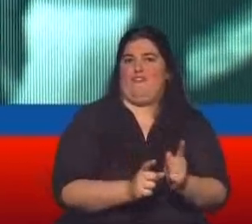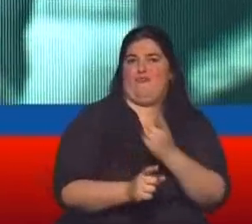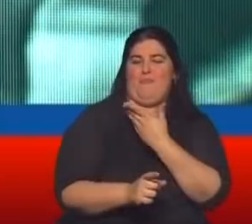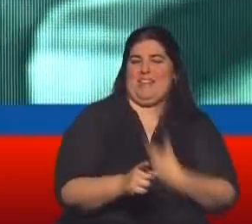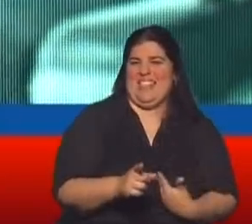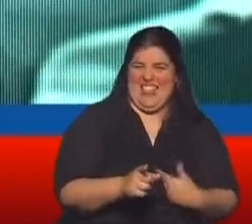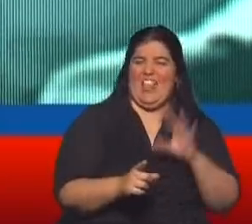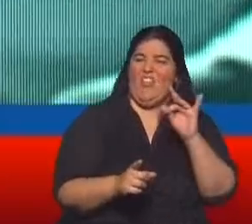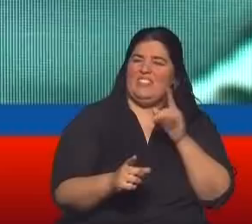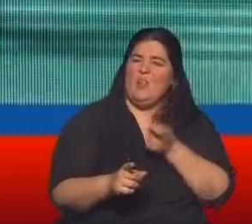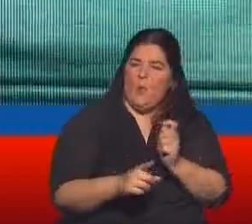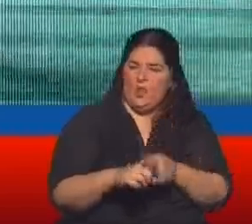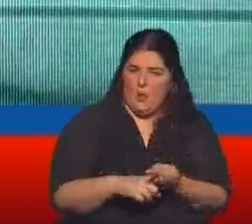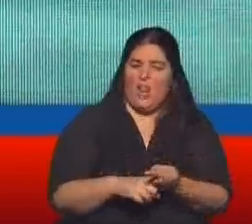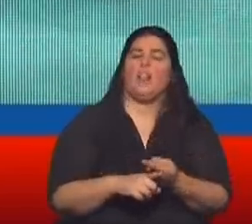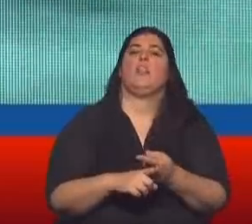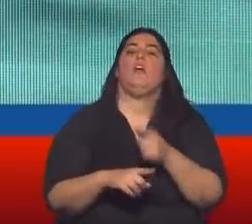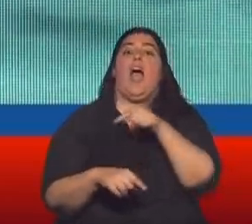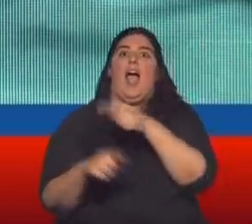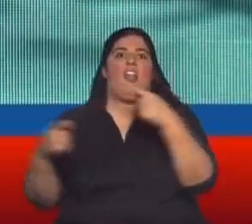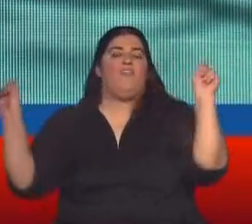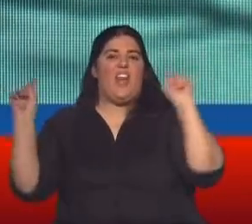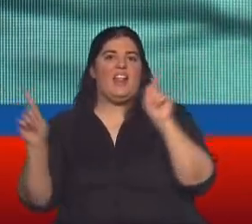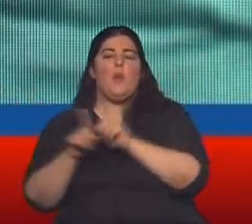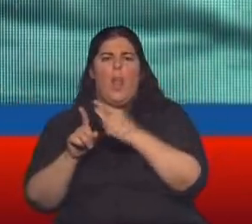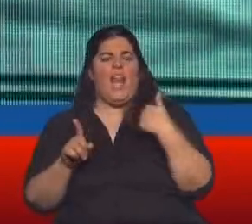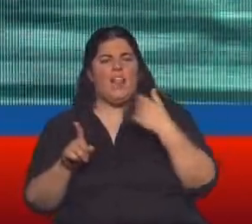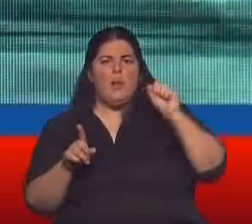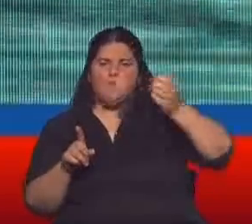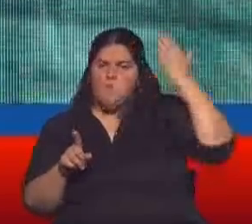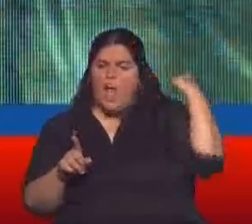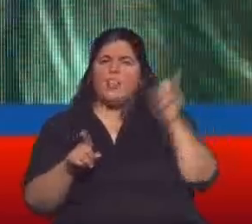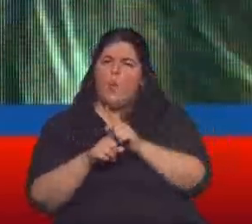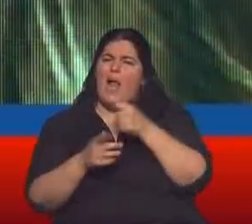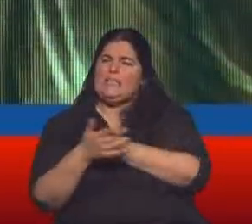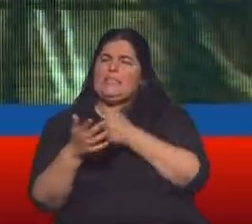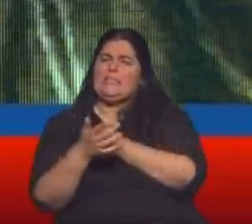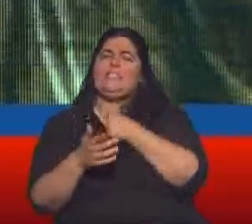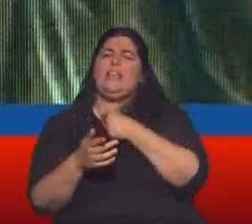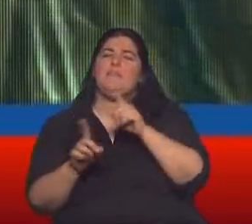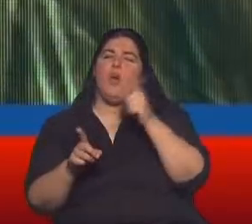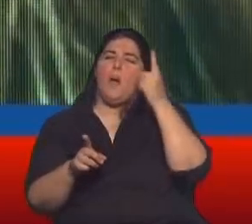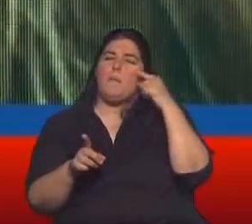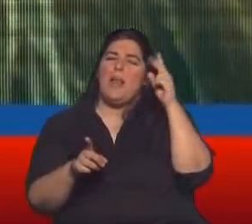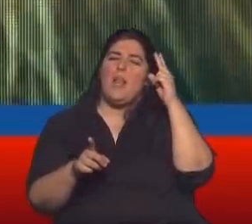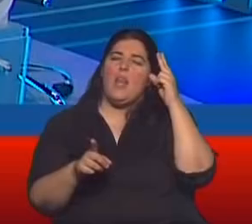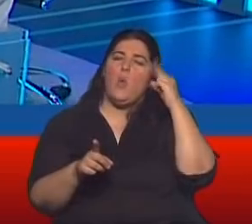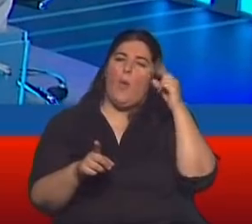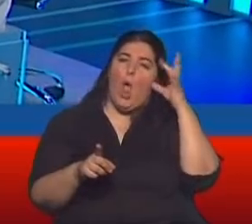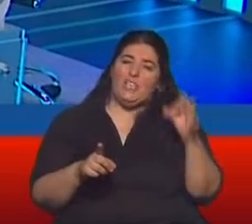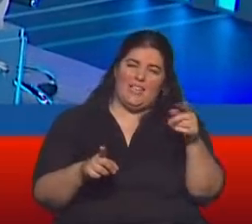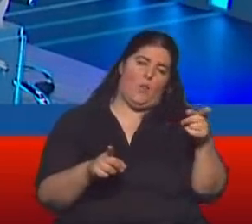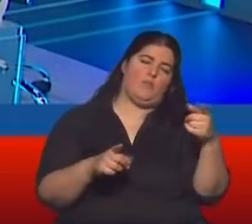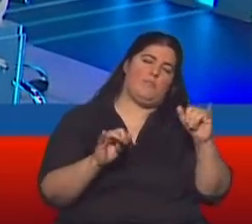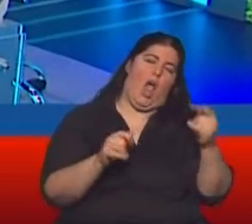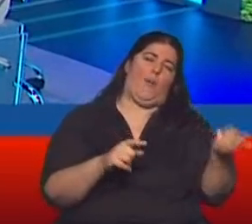diseños institucionales desquiciantes, inspirados en Argentina, hubo también algunos intentos en los 80, ¿te acordás, Rulo? Que es más joven que yo,